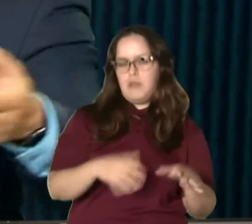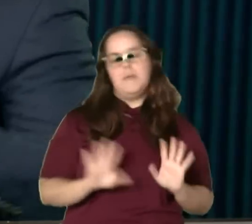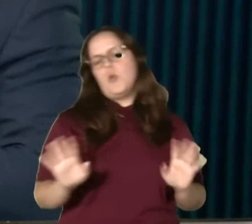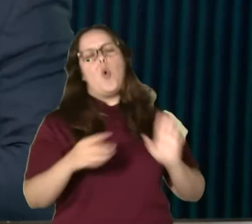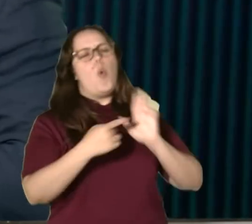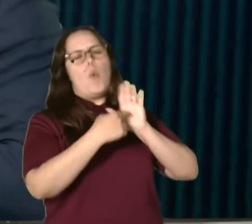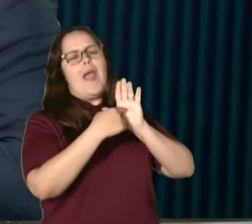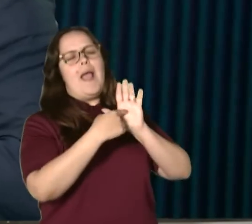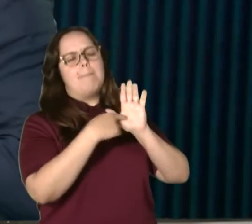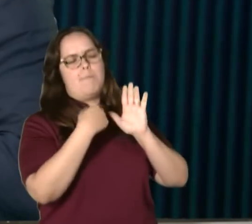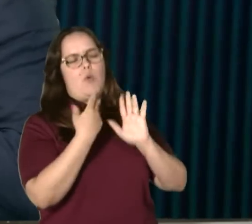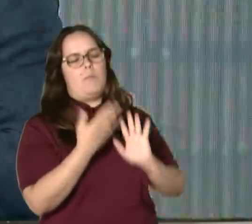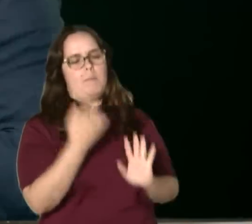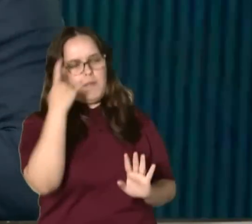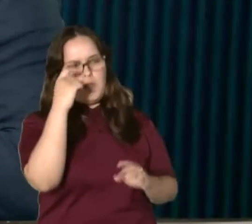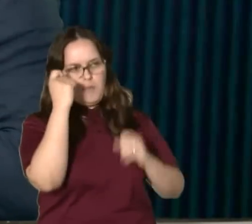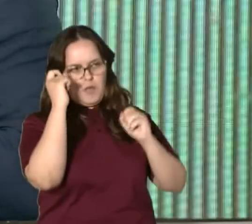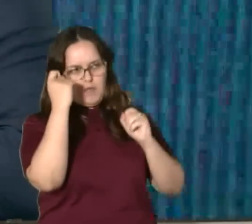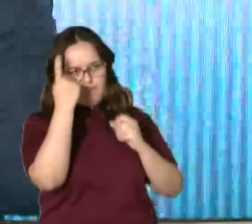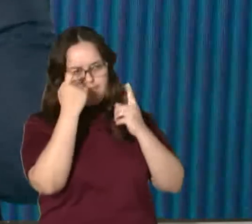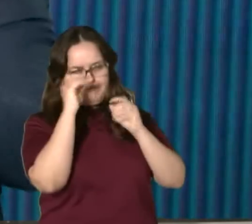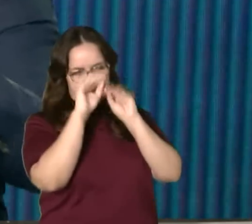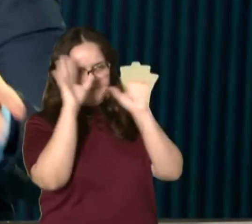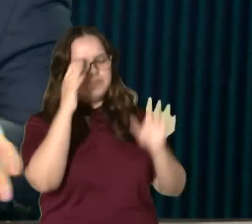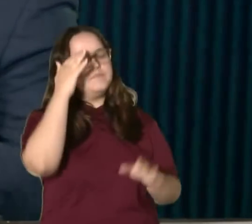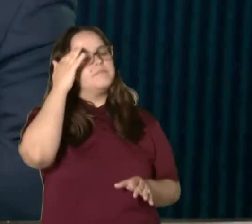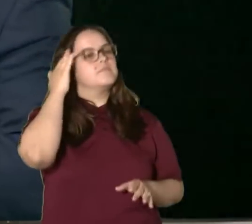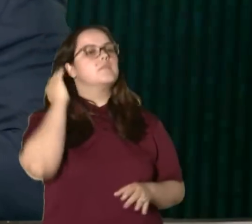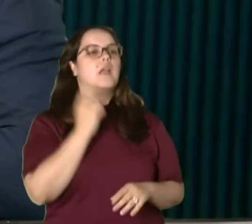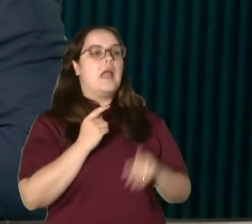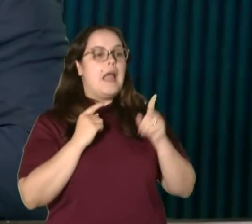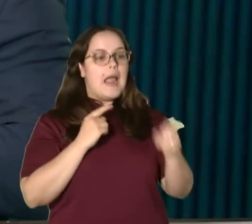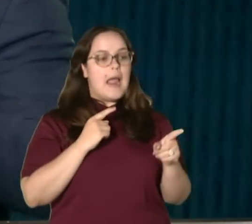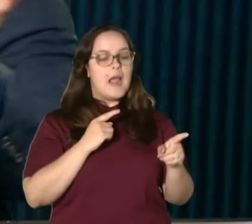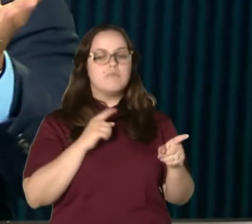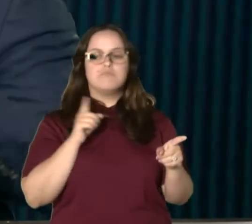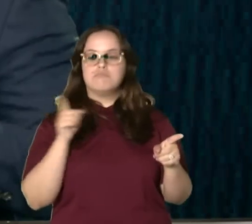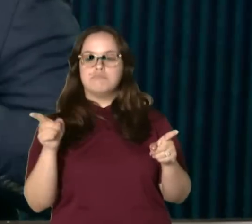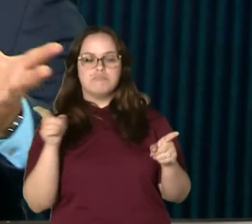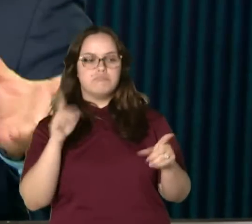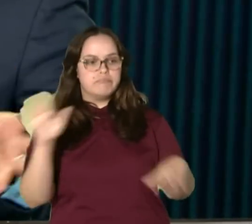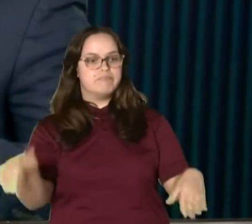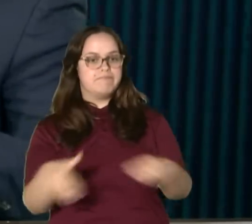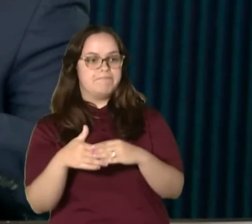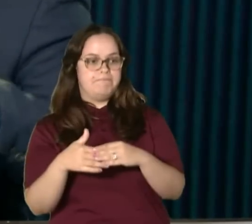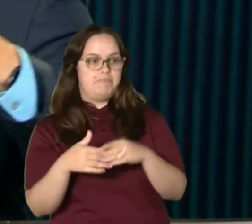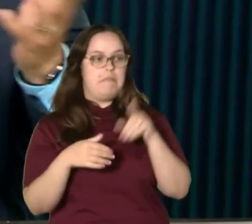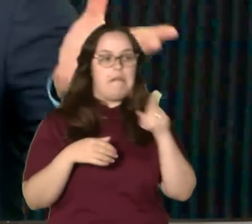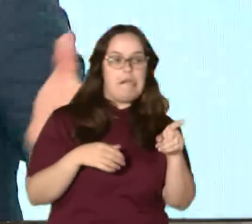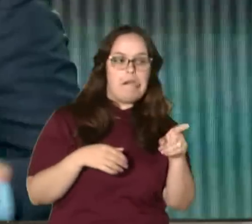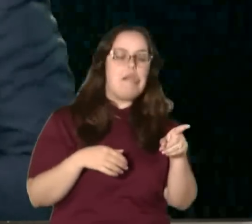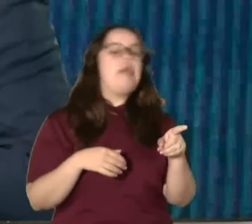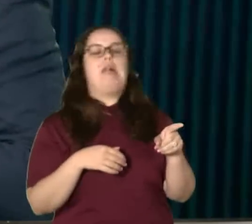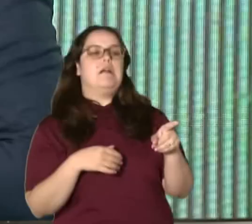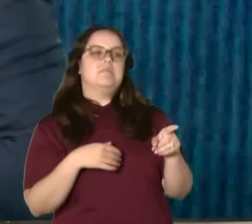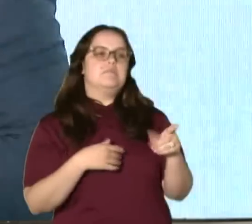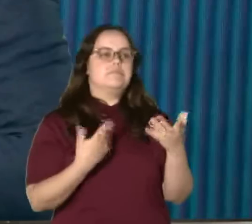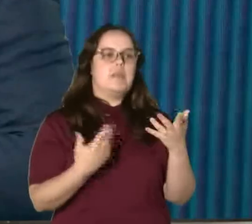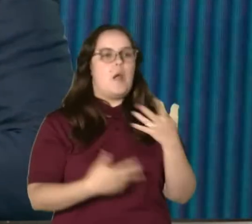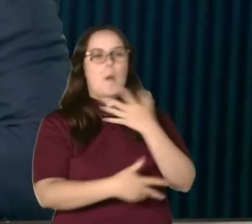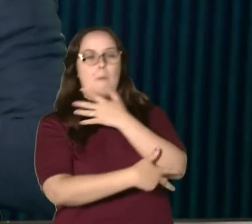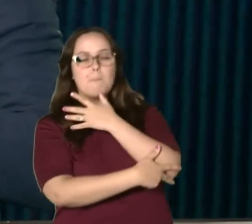casa con esta persona y la persona de escasos recursos y el trene como cinco seis hijos y tiene como tres o cuatro casas